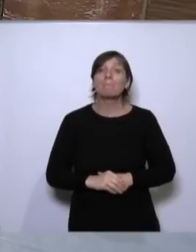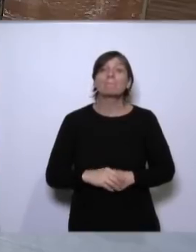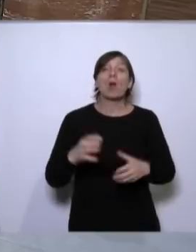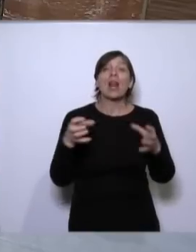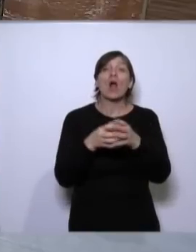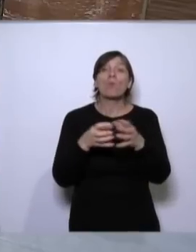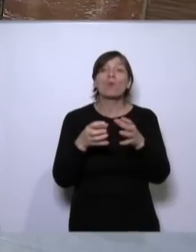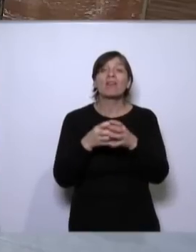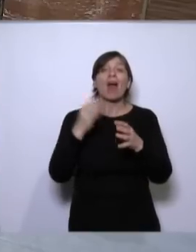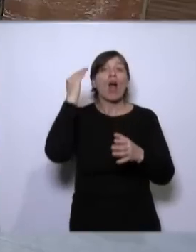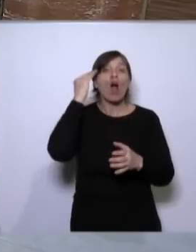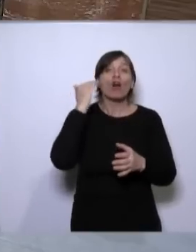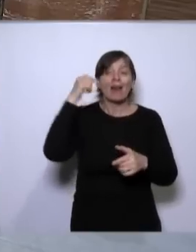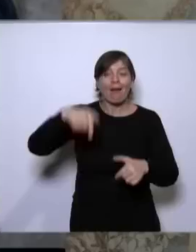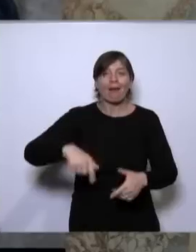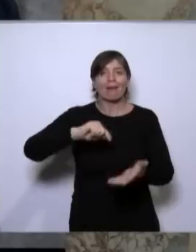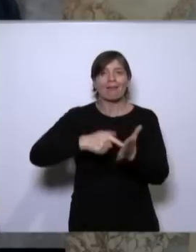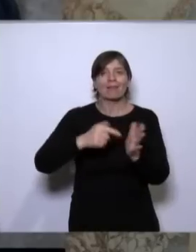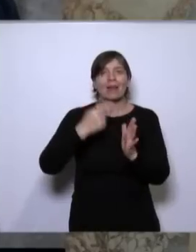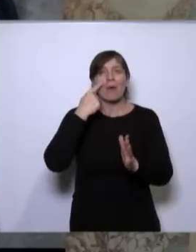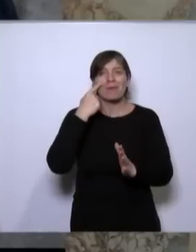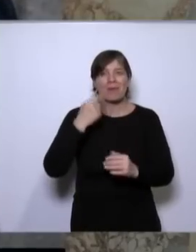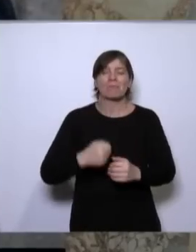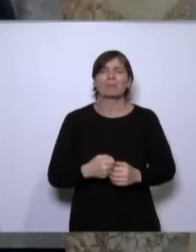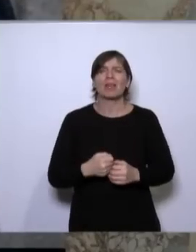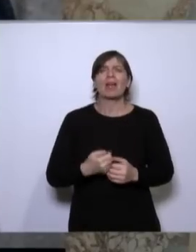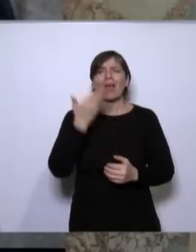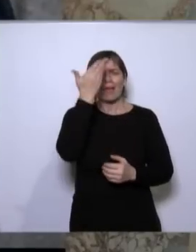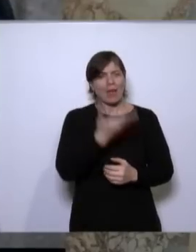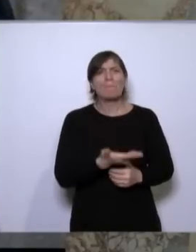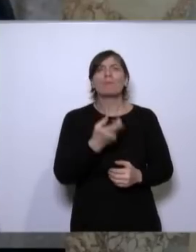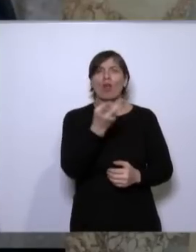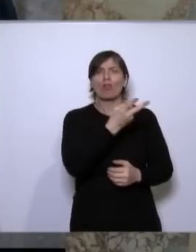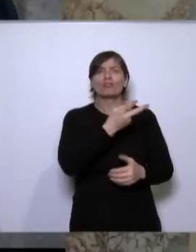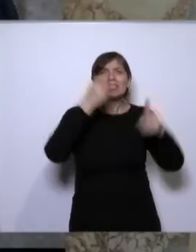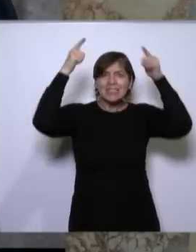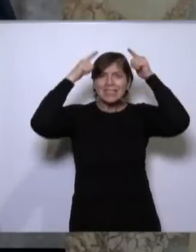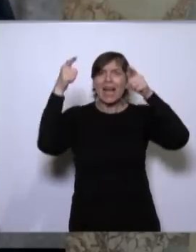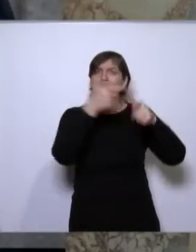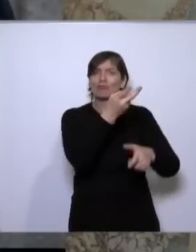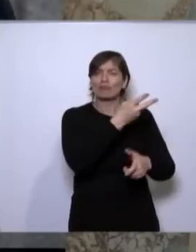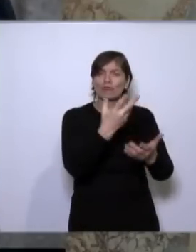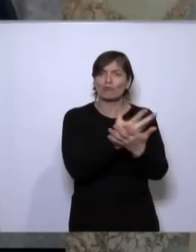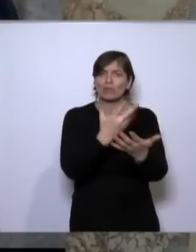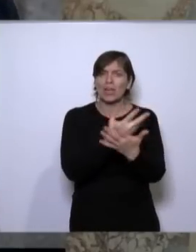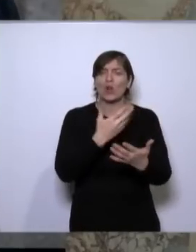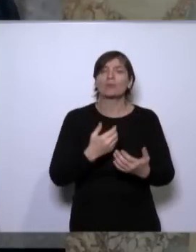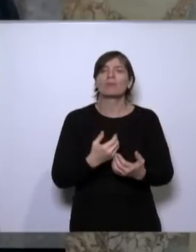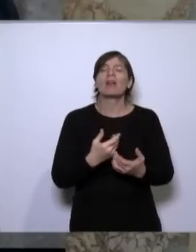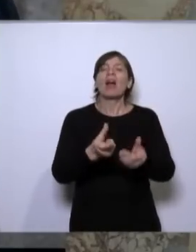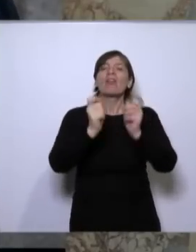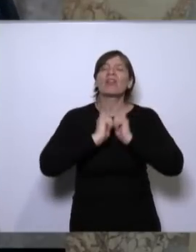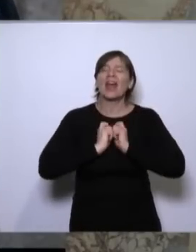la comunidad coreana en Argentina, para que a ejemplo de sus santos y beatos mártires